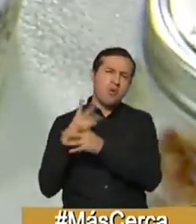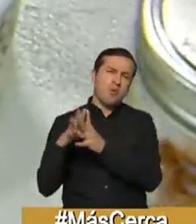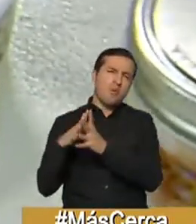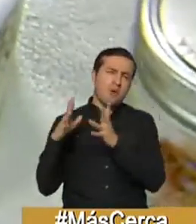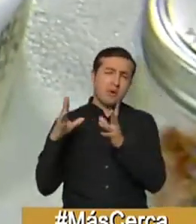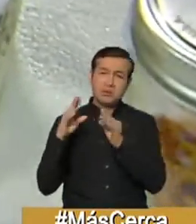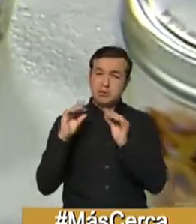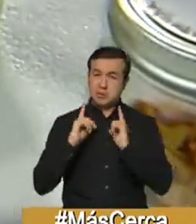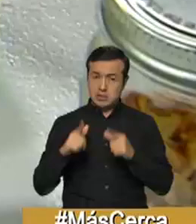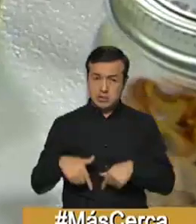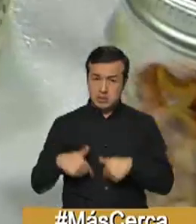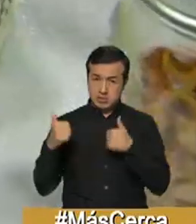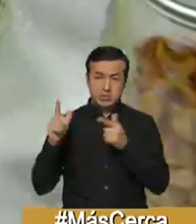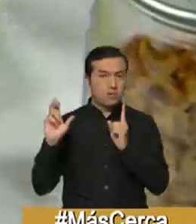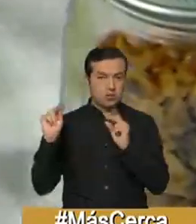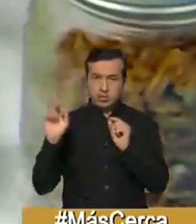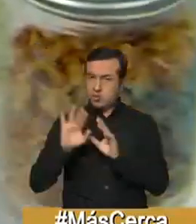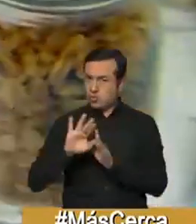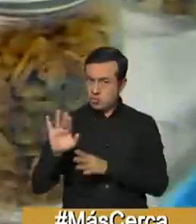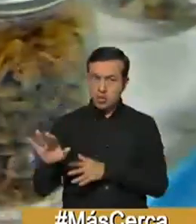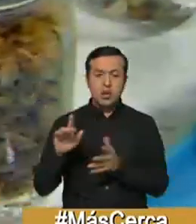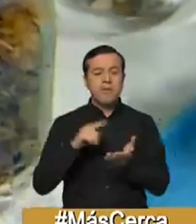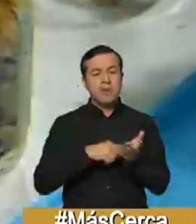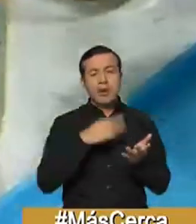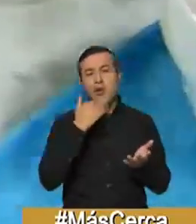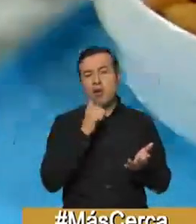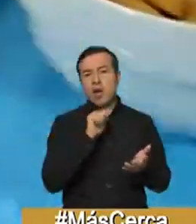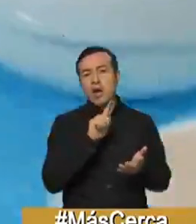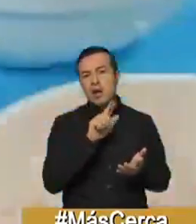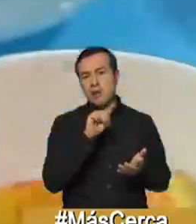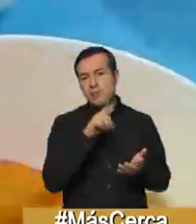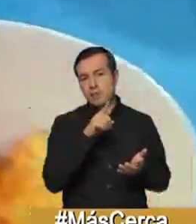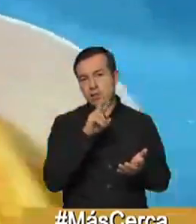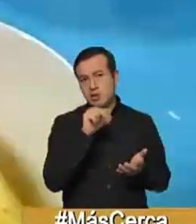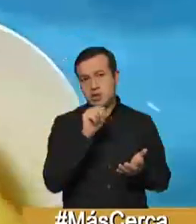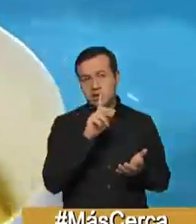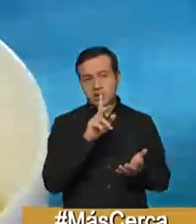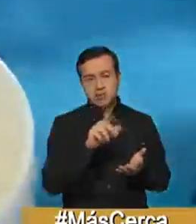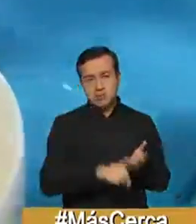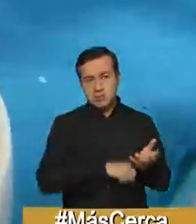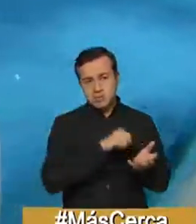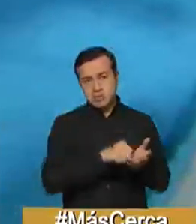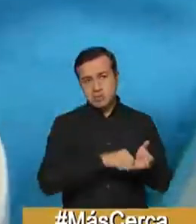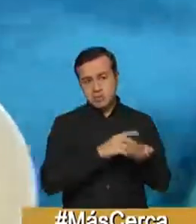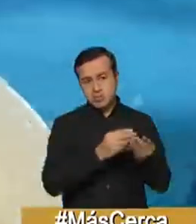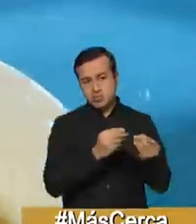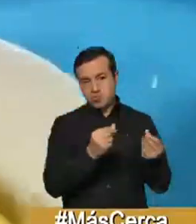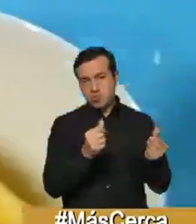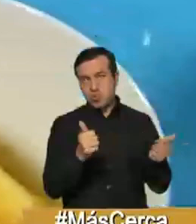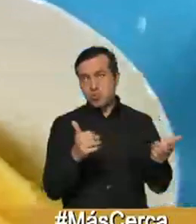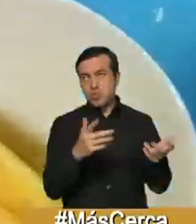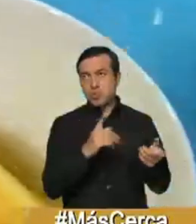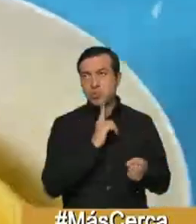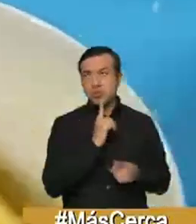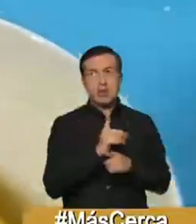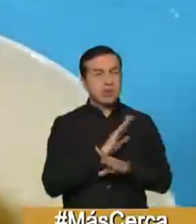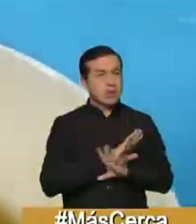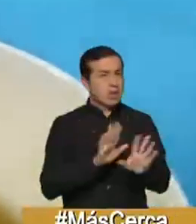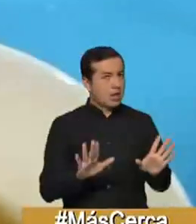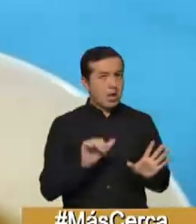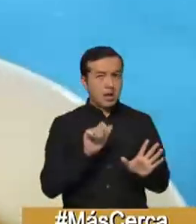tan saludable. Preferible es utilizar una harina de almendras, que solamente son las almendras trituradas, ¿no? Nada